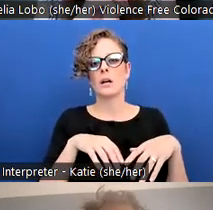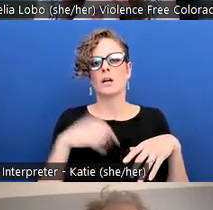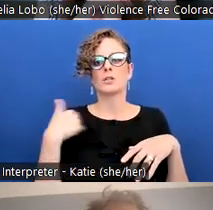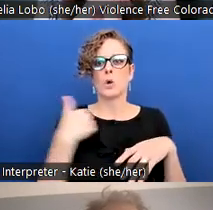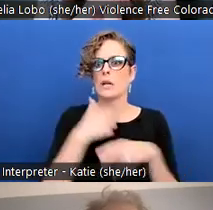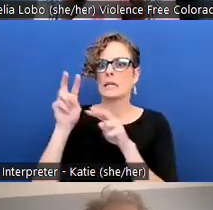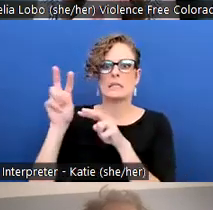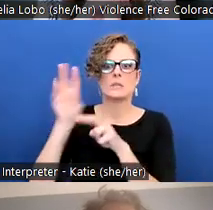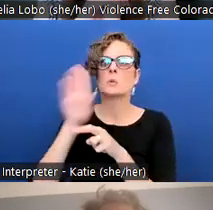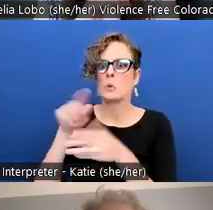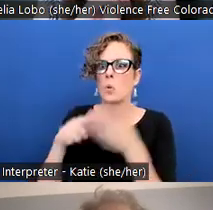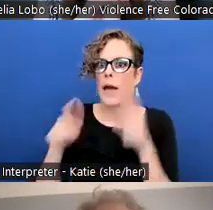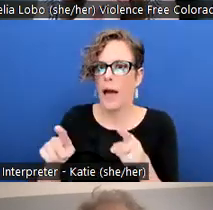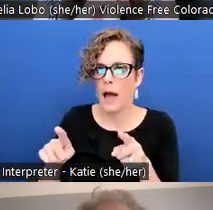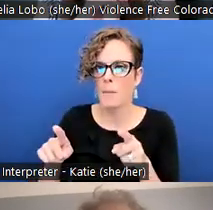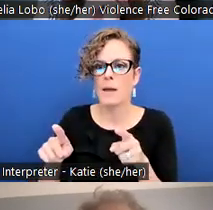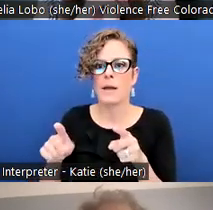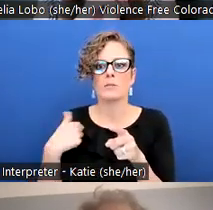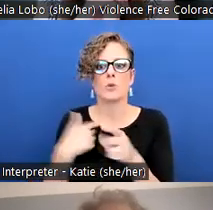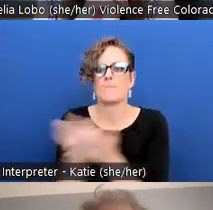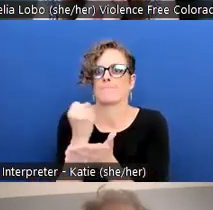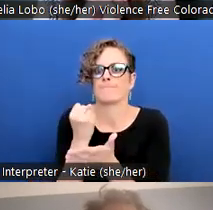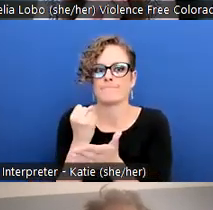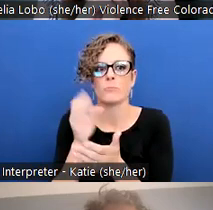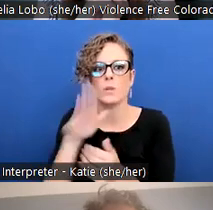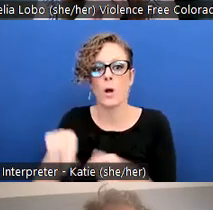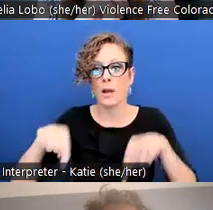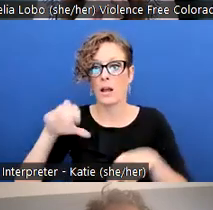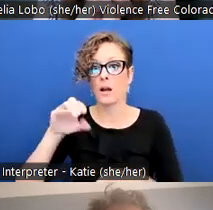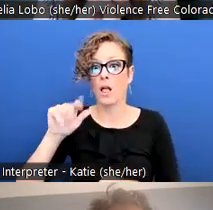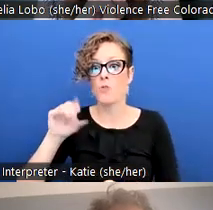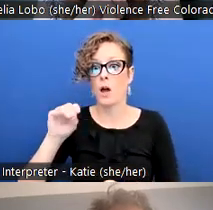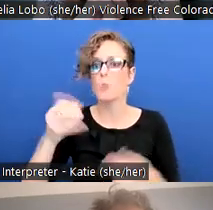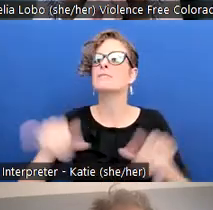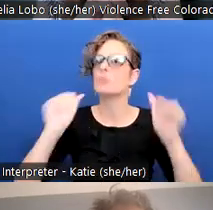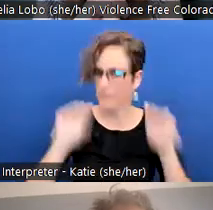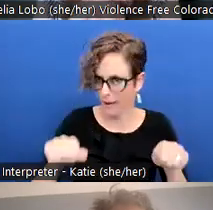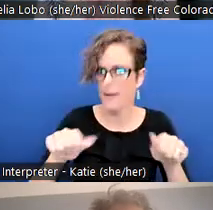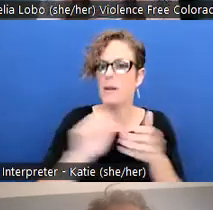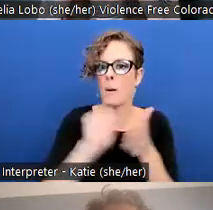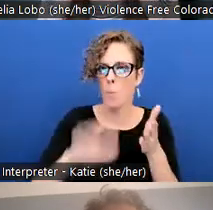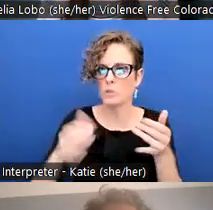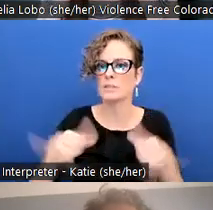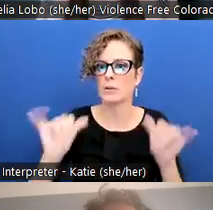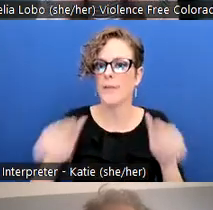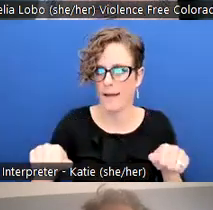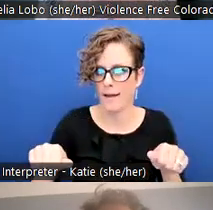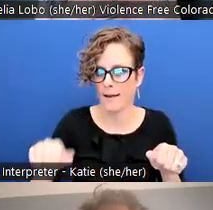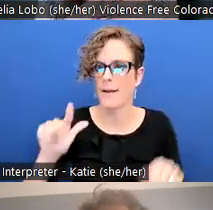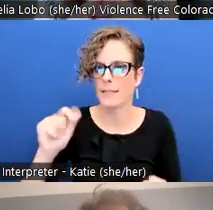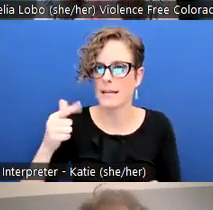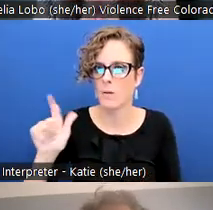las leyes federales, pero el aborto sigue siendo legal en Colorado y entonces no hubo ningún